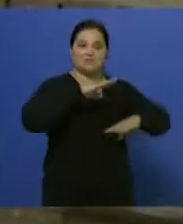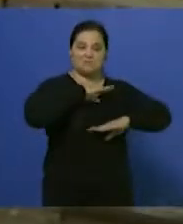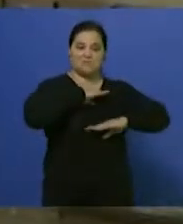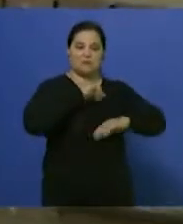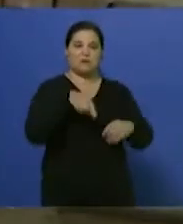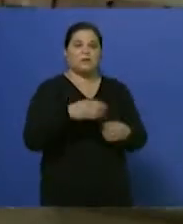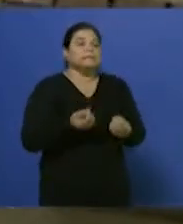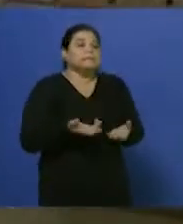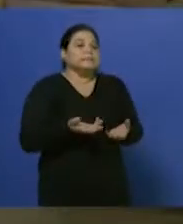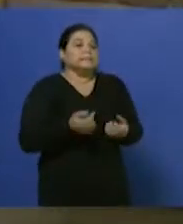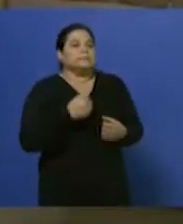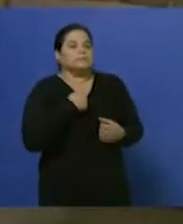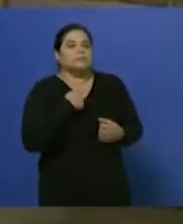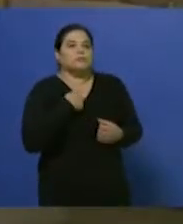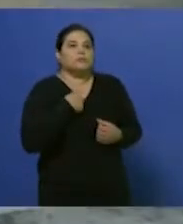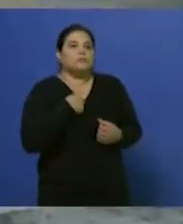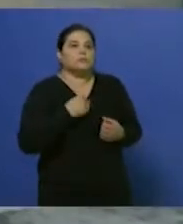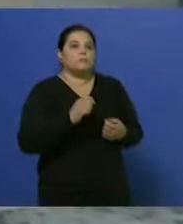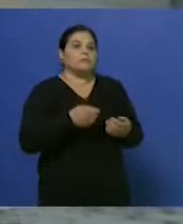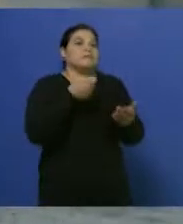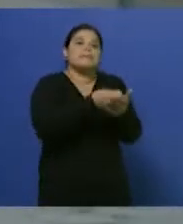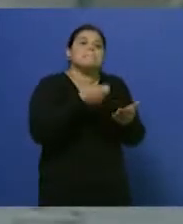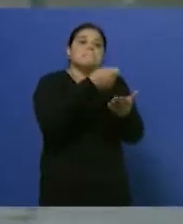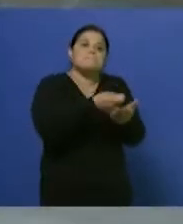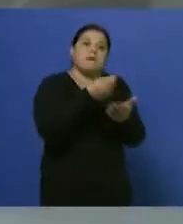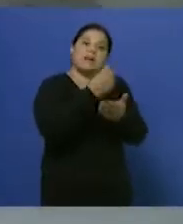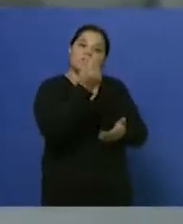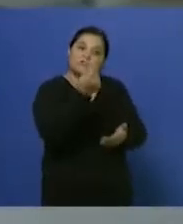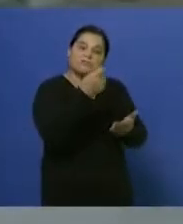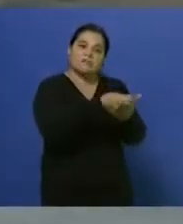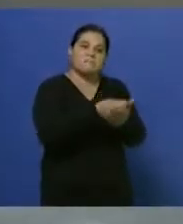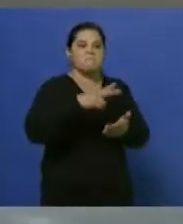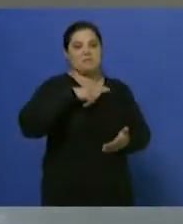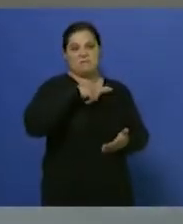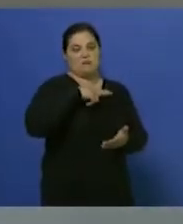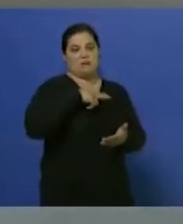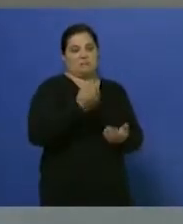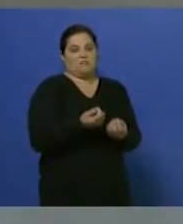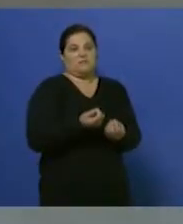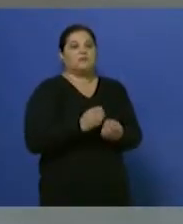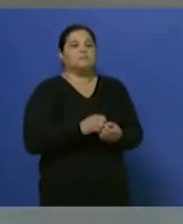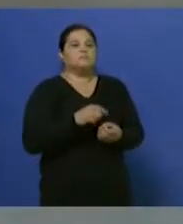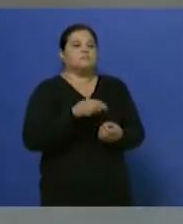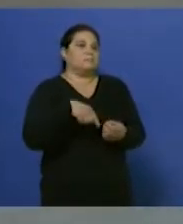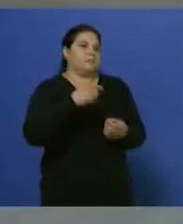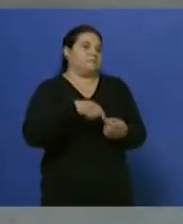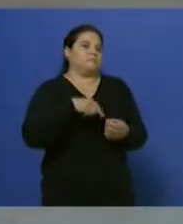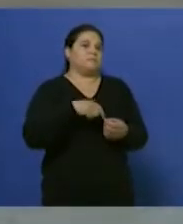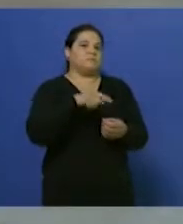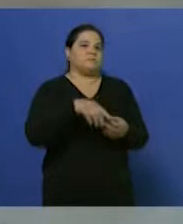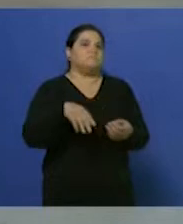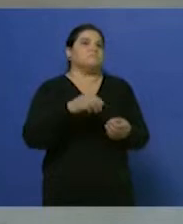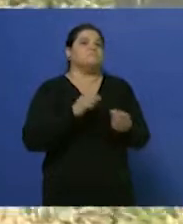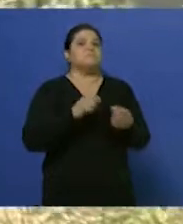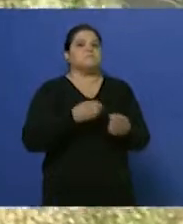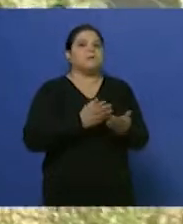Ciudad Deportiva, porque somos inversores privados los que participamos y lo vamos a continuar adelante, se haga o no la operación con la